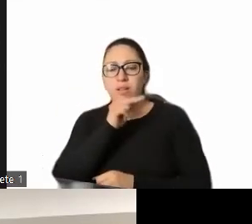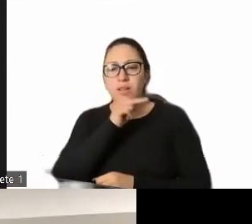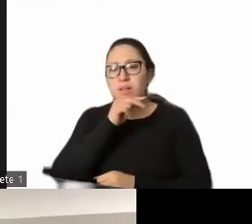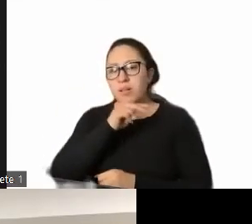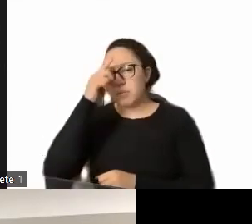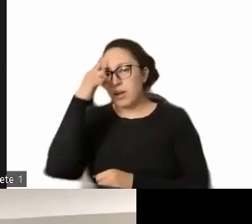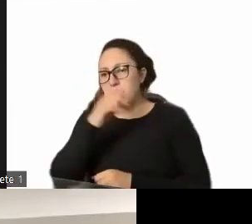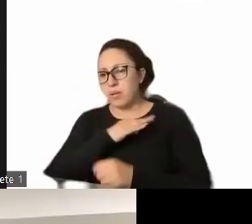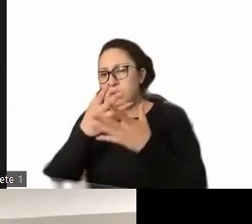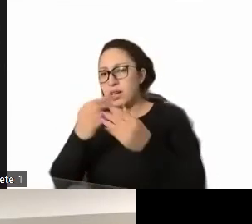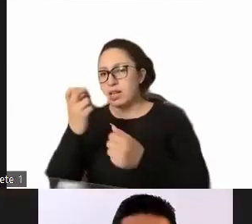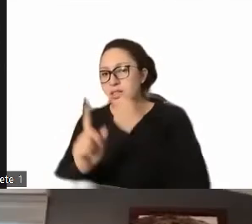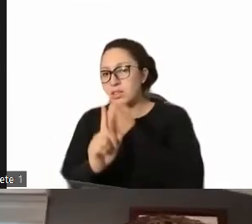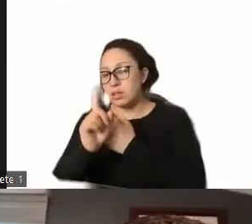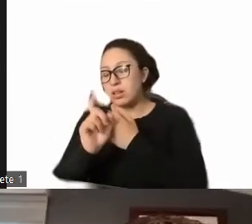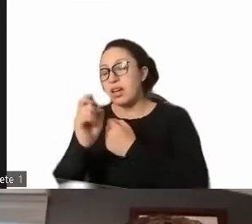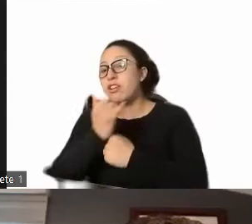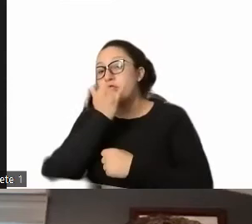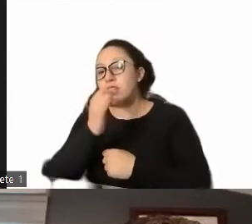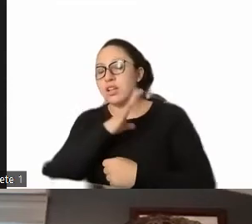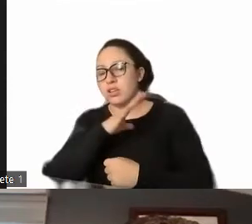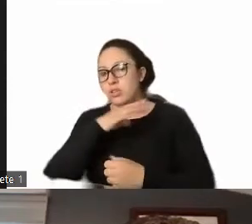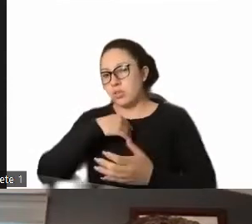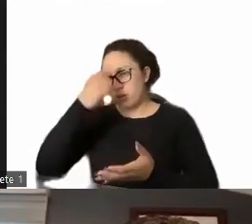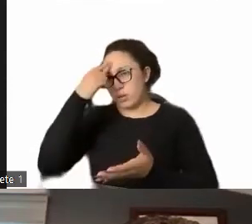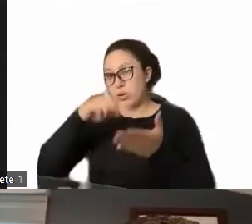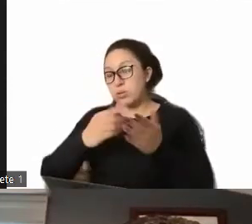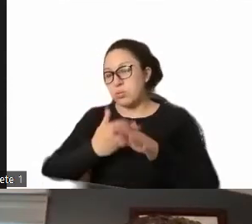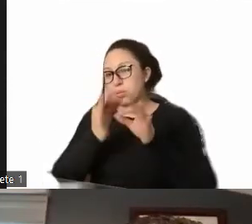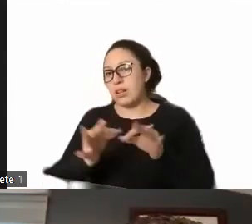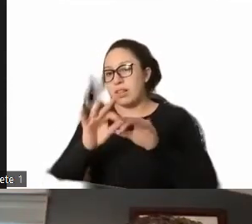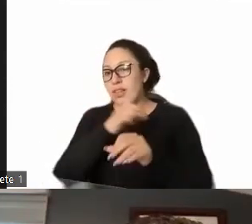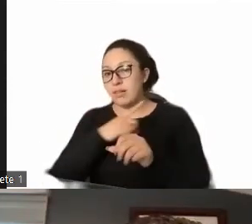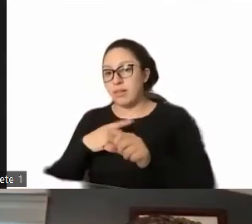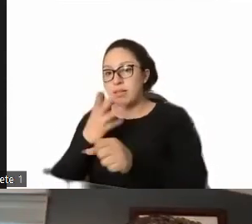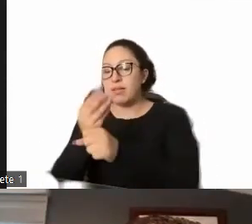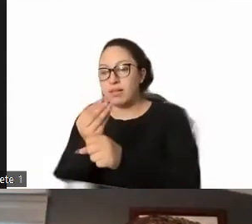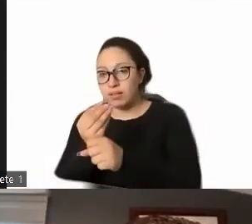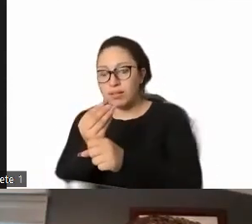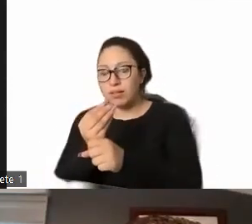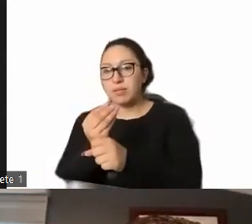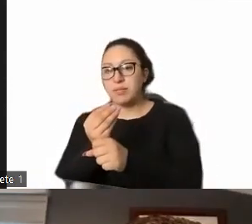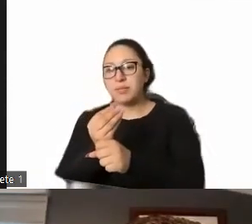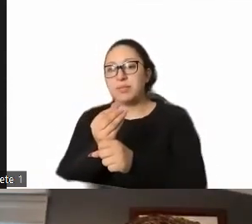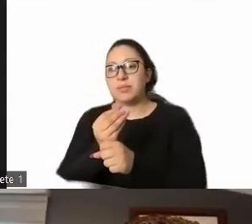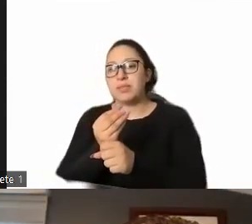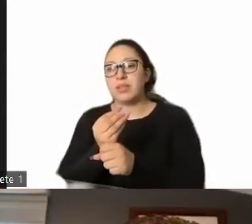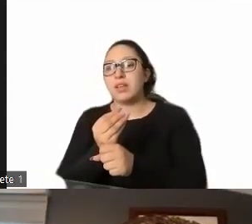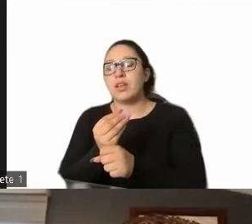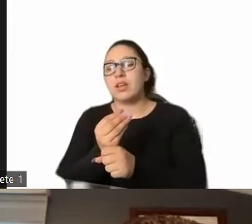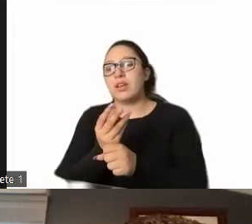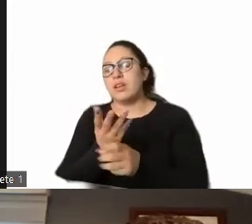forma que me parecen muy importantes y que me parece que de alguna forma subsanarían cualquier